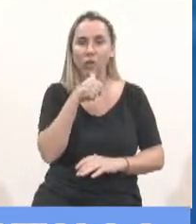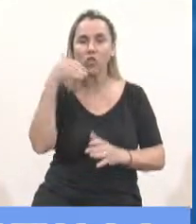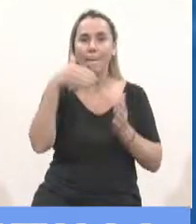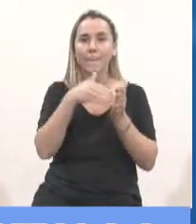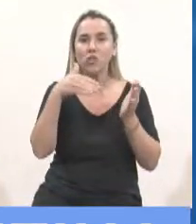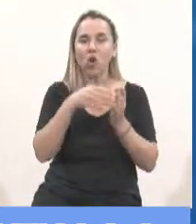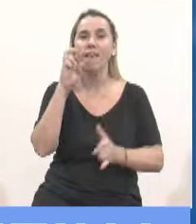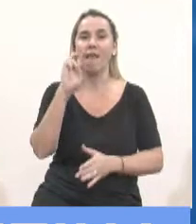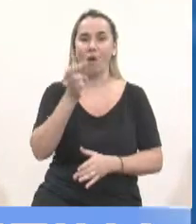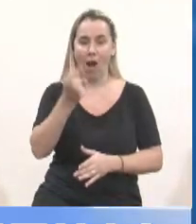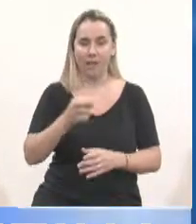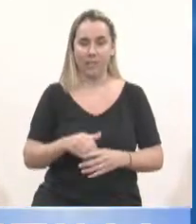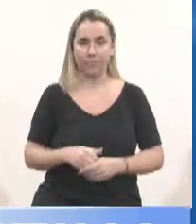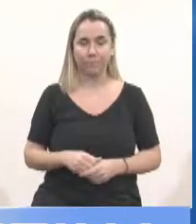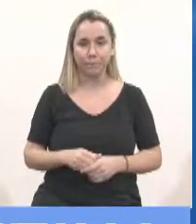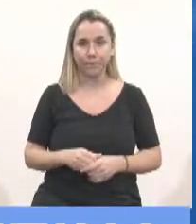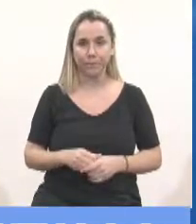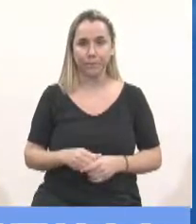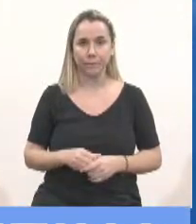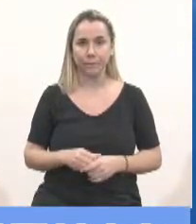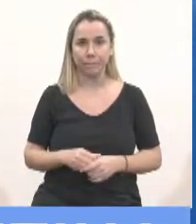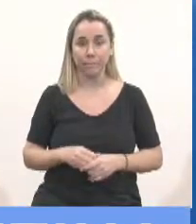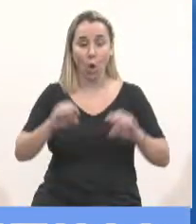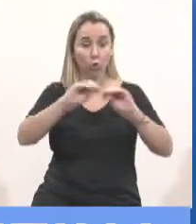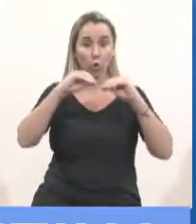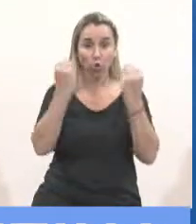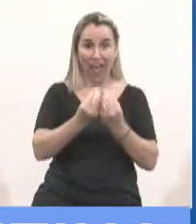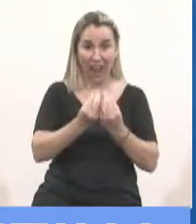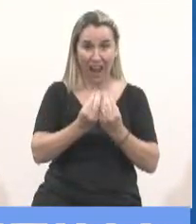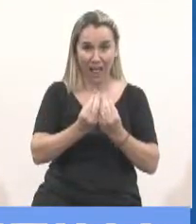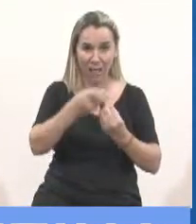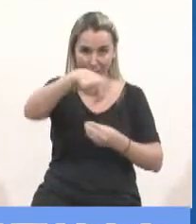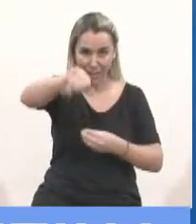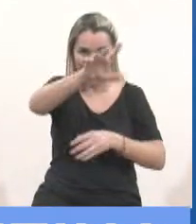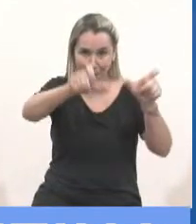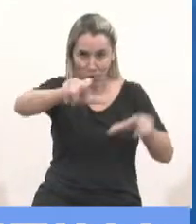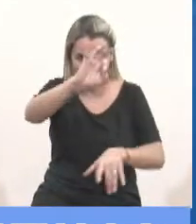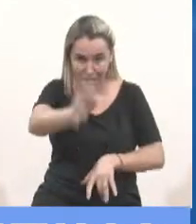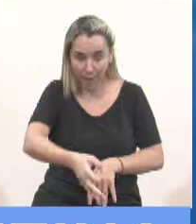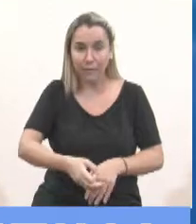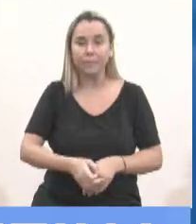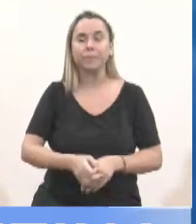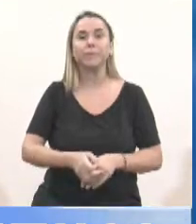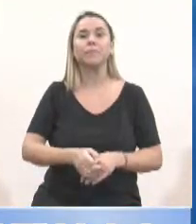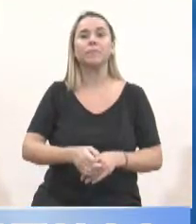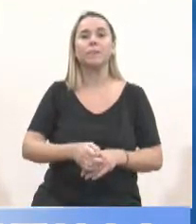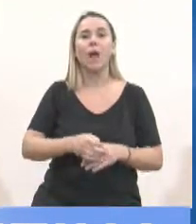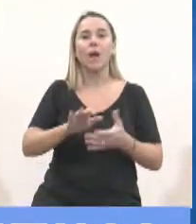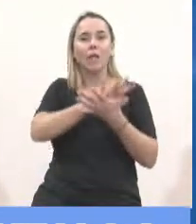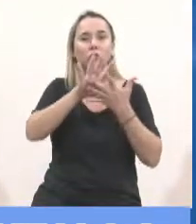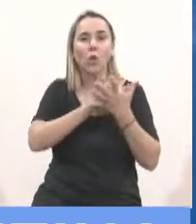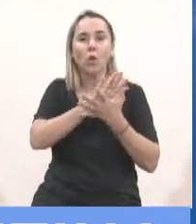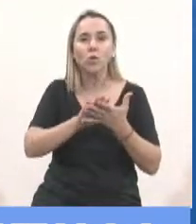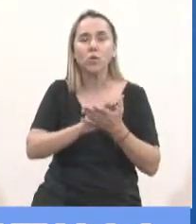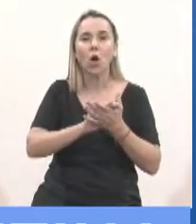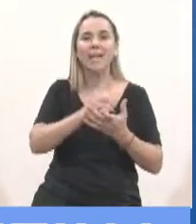41.714 millones de dólares. En total, para que el pueblo argentino sepa, Estamos hablando de una